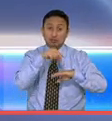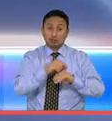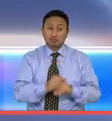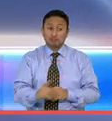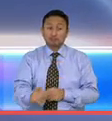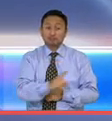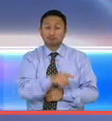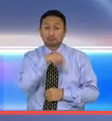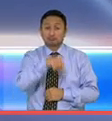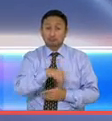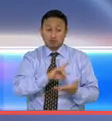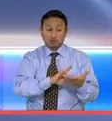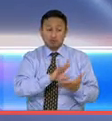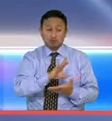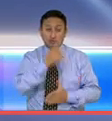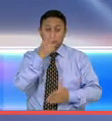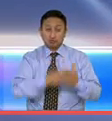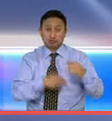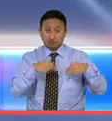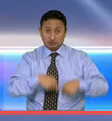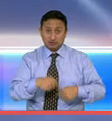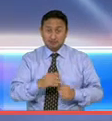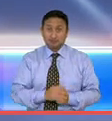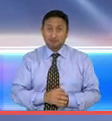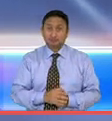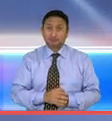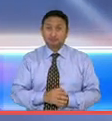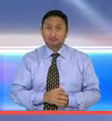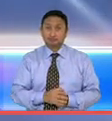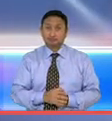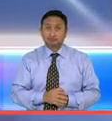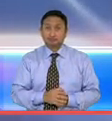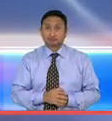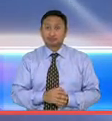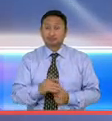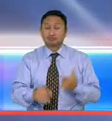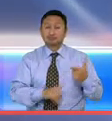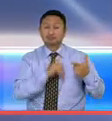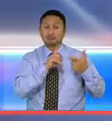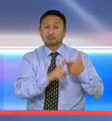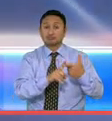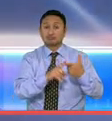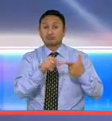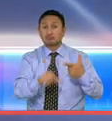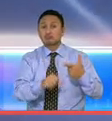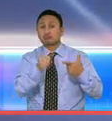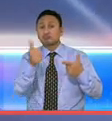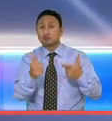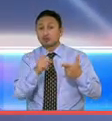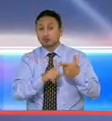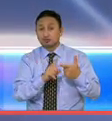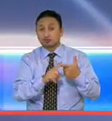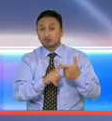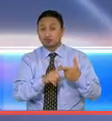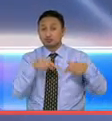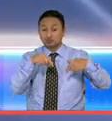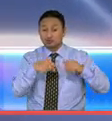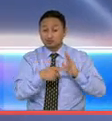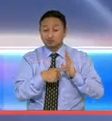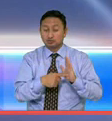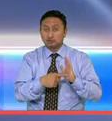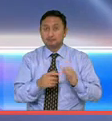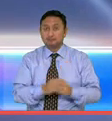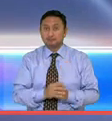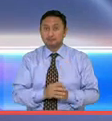y censure al expresidente del Consejo de Participación Ciudadana, Cristian Cruz. Y otra de los precedentes que marcó esto